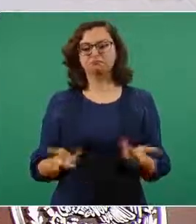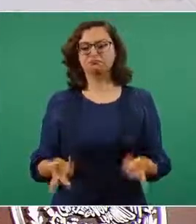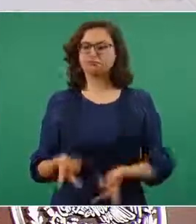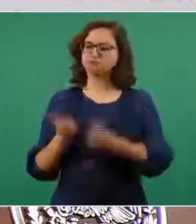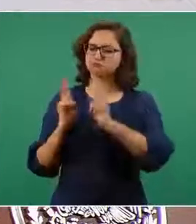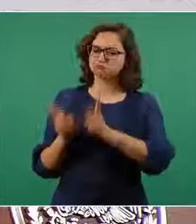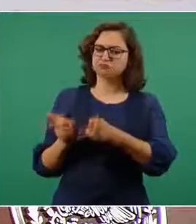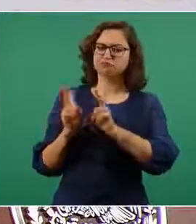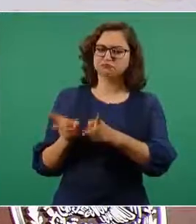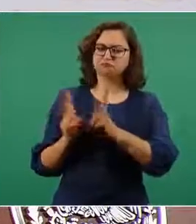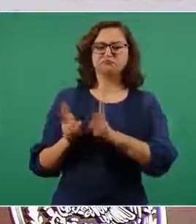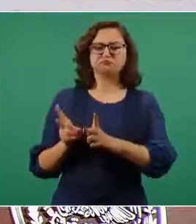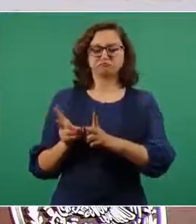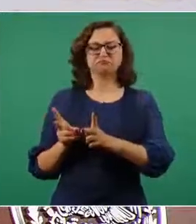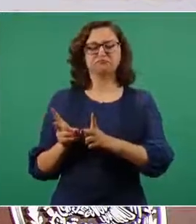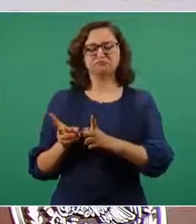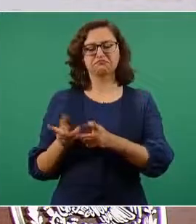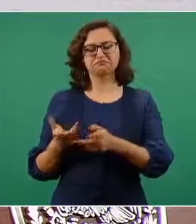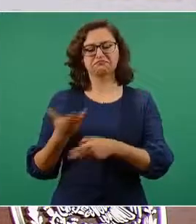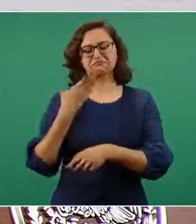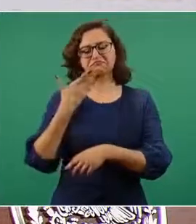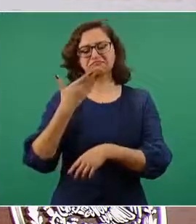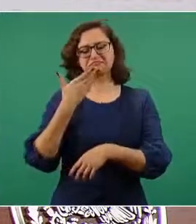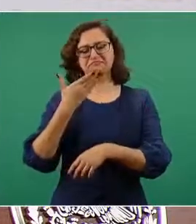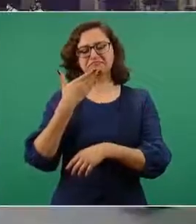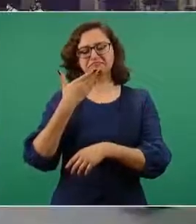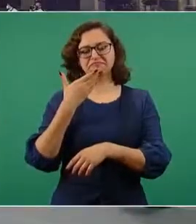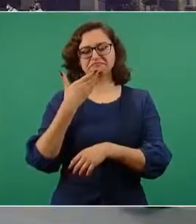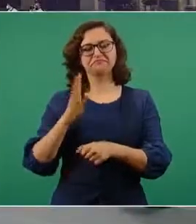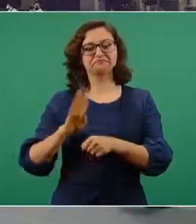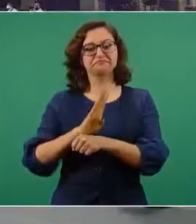productiva la plática, la conversación.